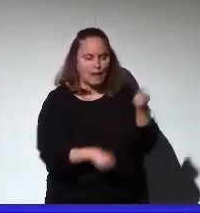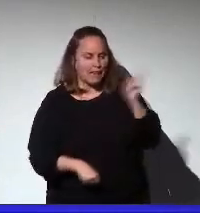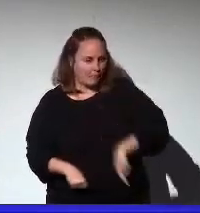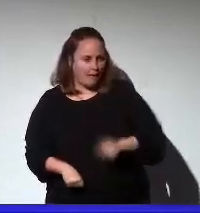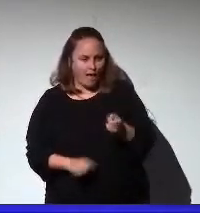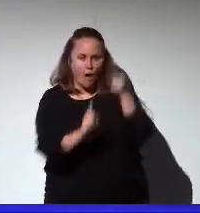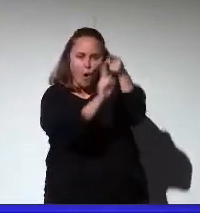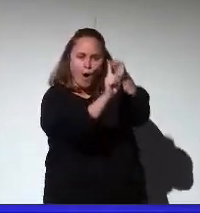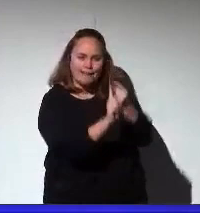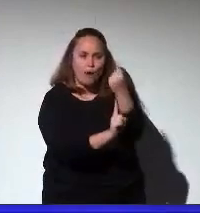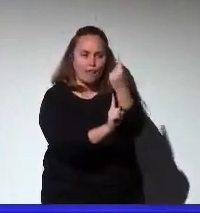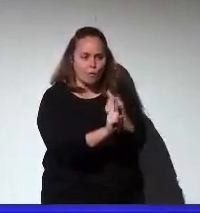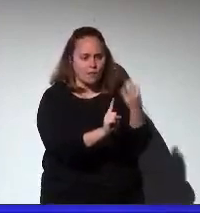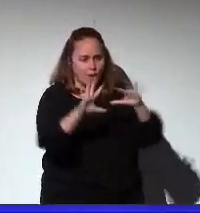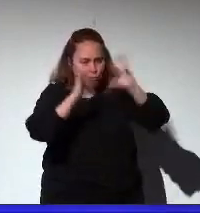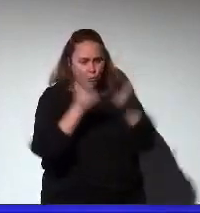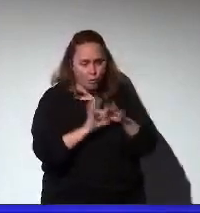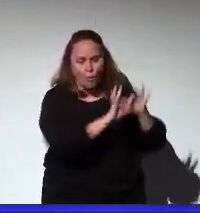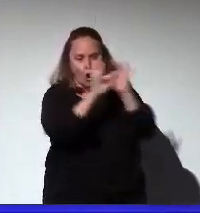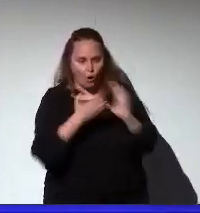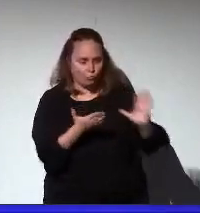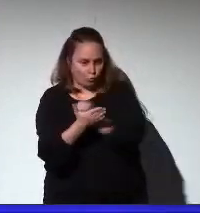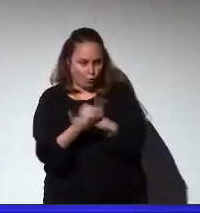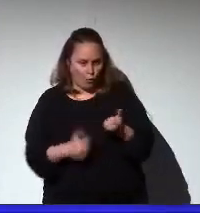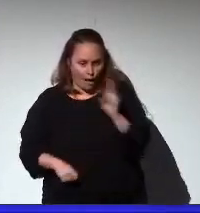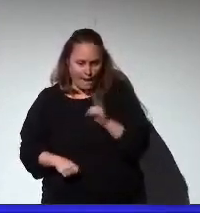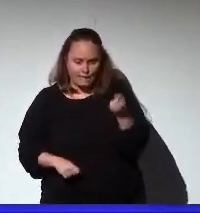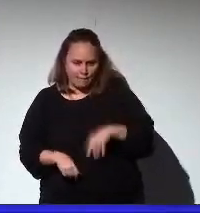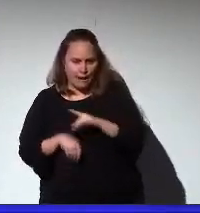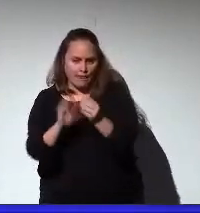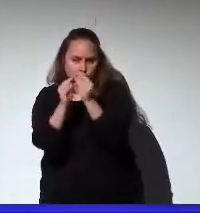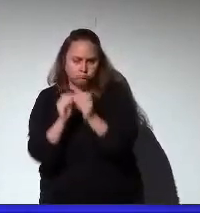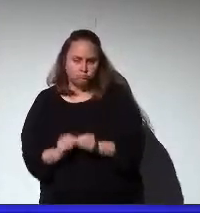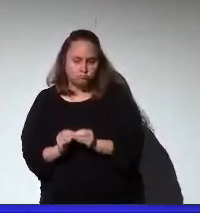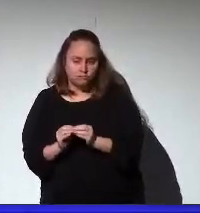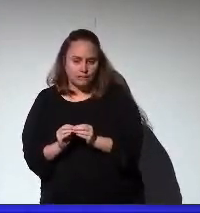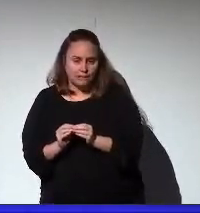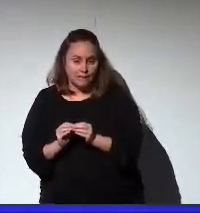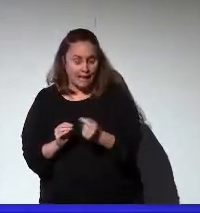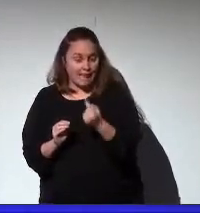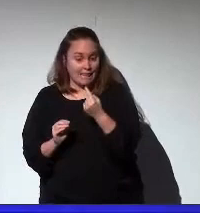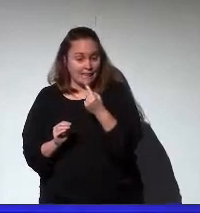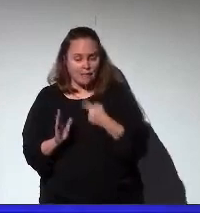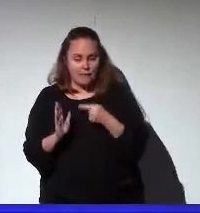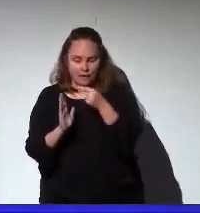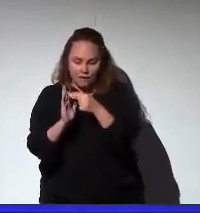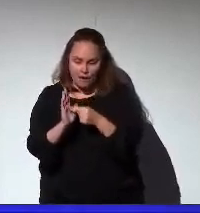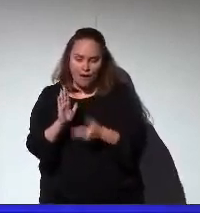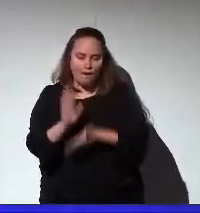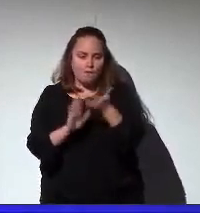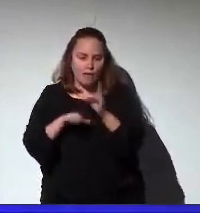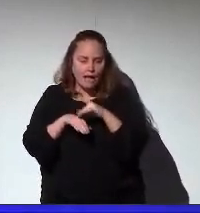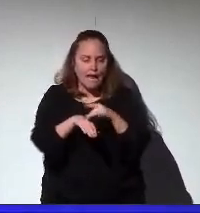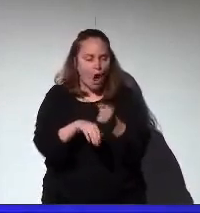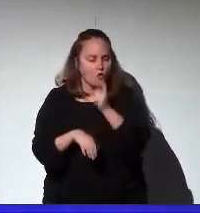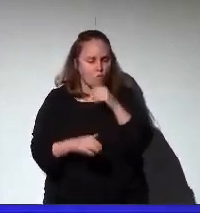desarrollado aquí y ha hecho de manera concreta los objetivos de desarrollo sostenible, nos indican el camino hacia